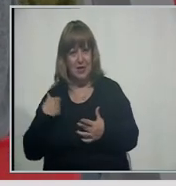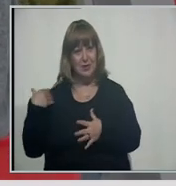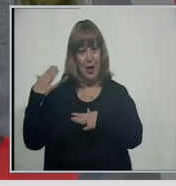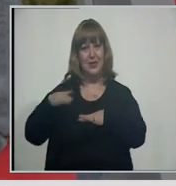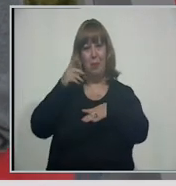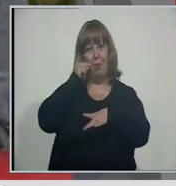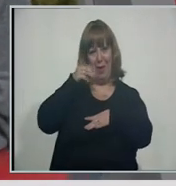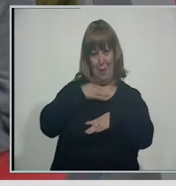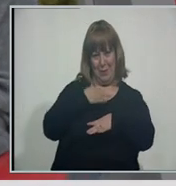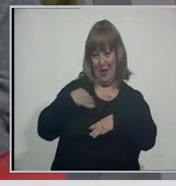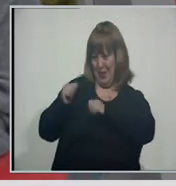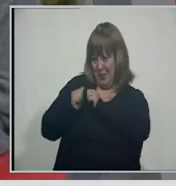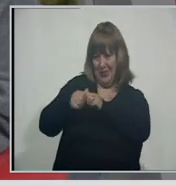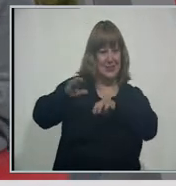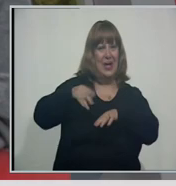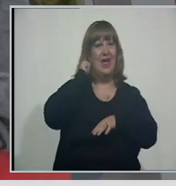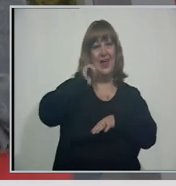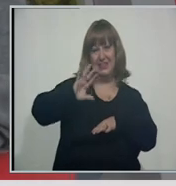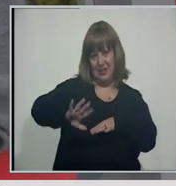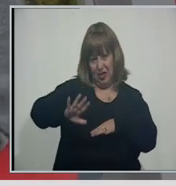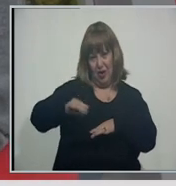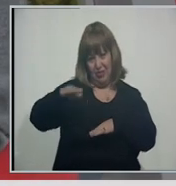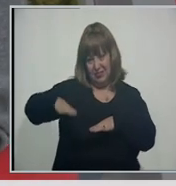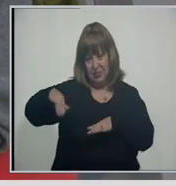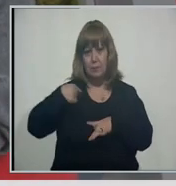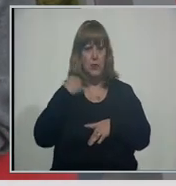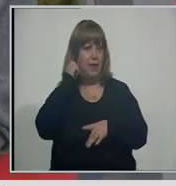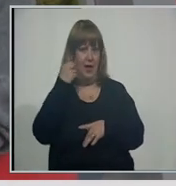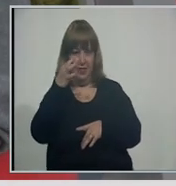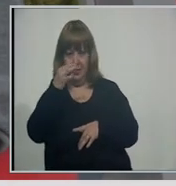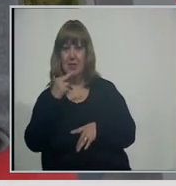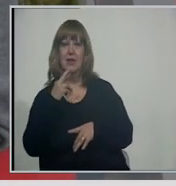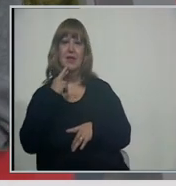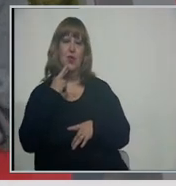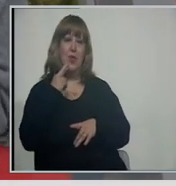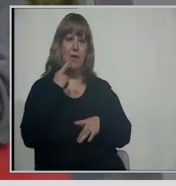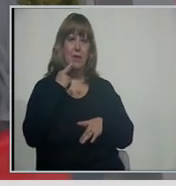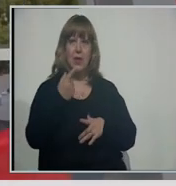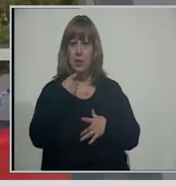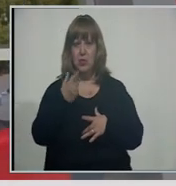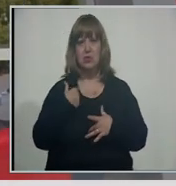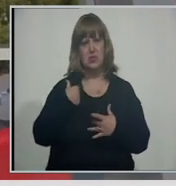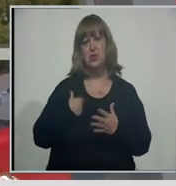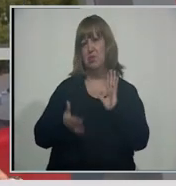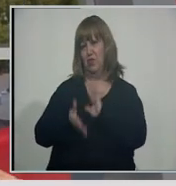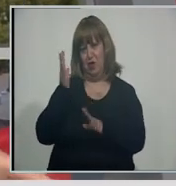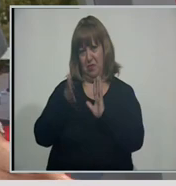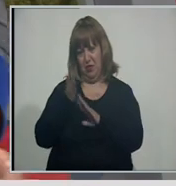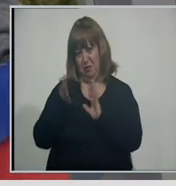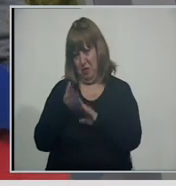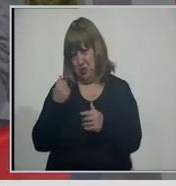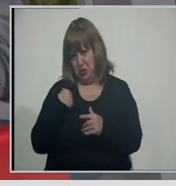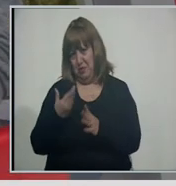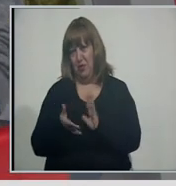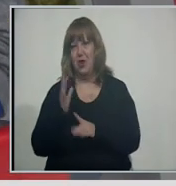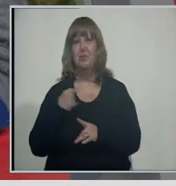padres así enrique si ellos tienen los de cien años en una gira a atrevidamente que dije voy a ser en giras yo no era nadie porque tenía que ser